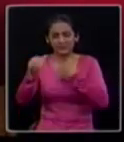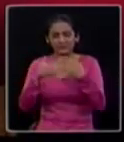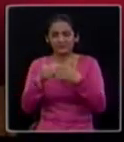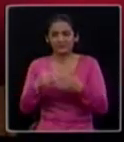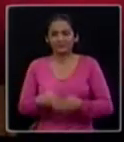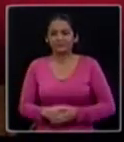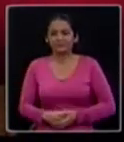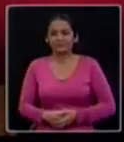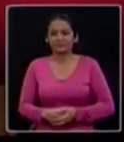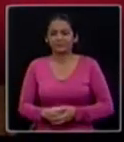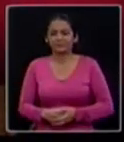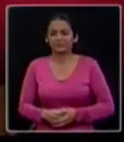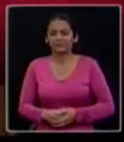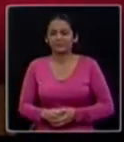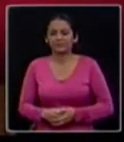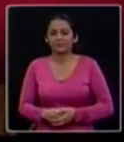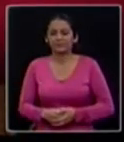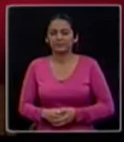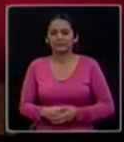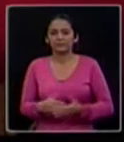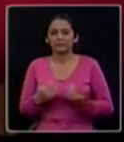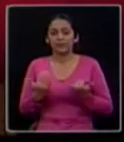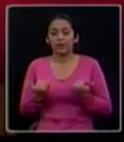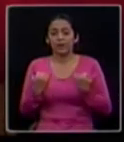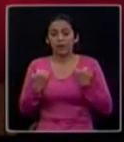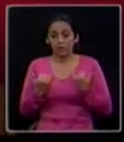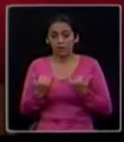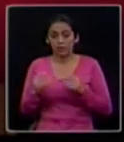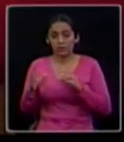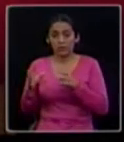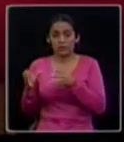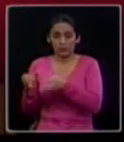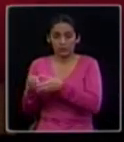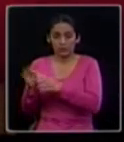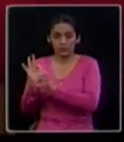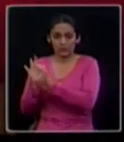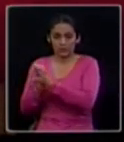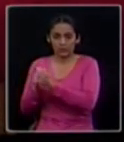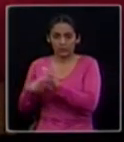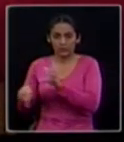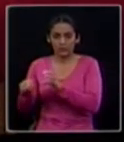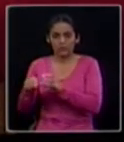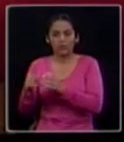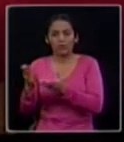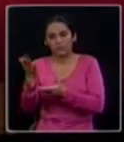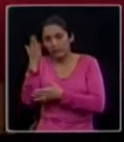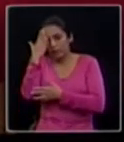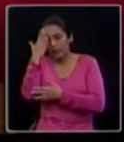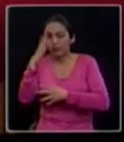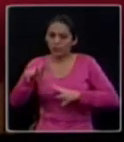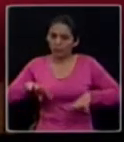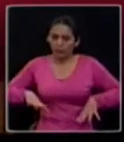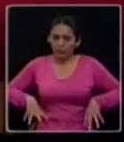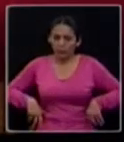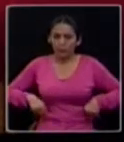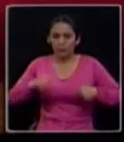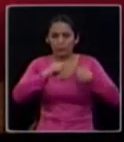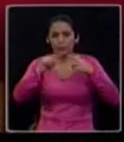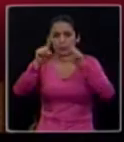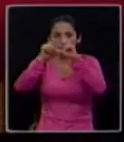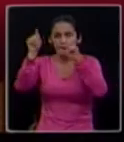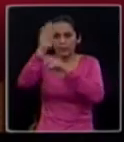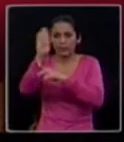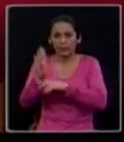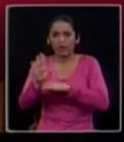ciudadanía. ¿Cuál es el sentir del Consejo de Participación Ciudadana frente a toda esta situación que se genera en el país con el caso de Brecht?